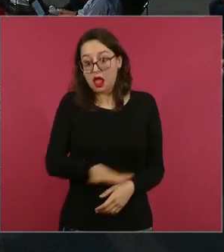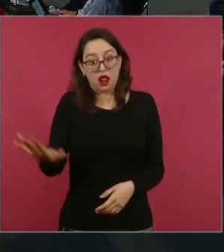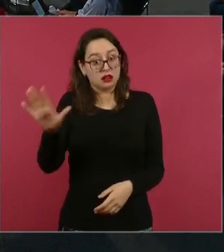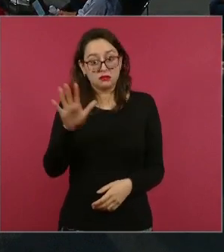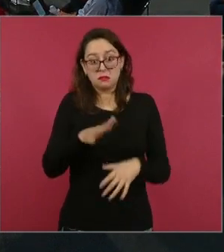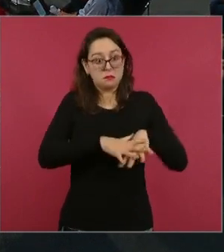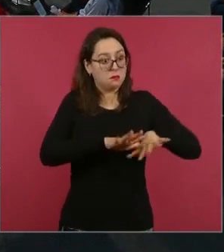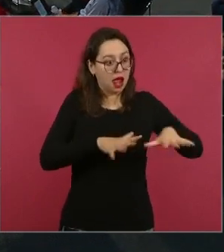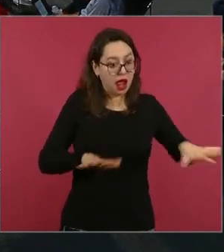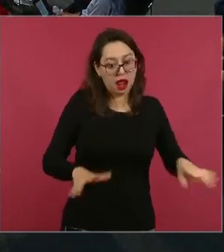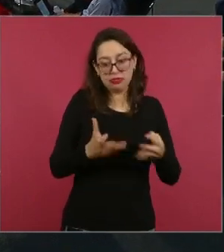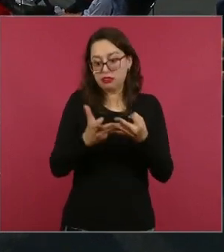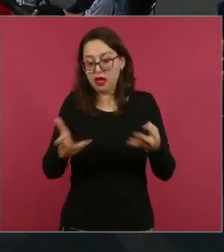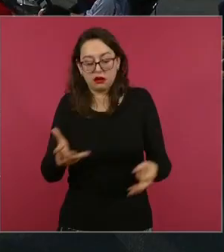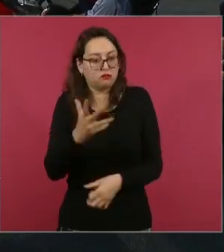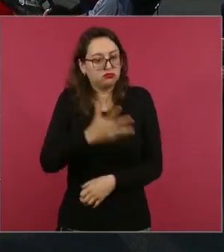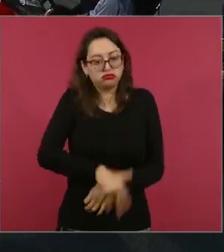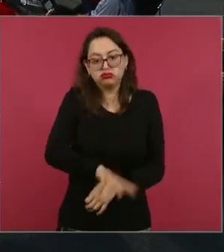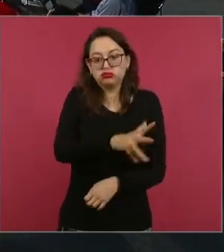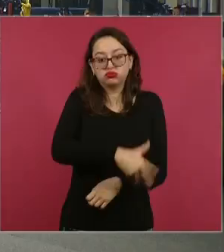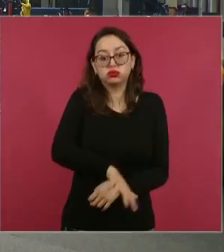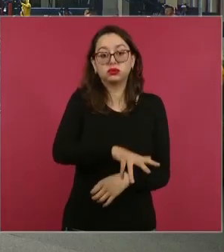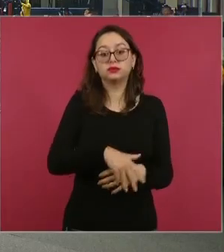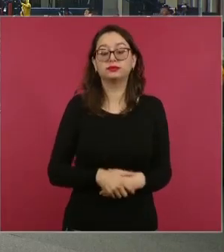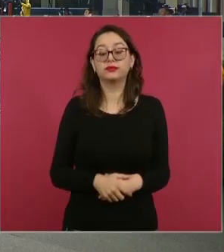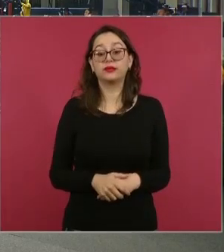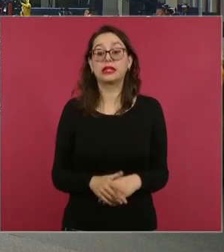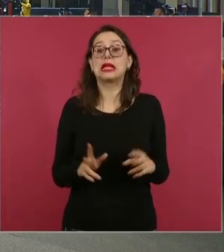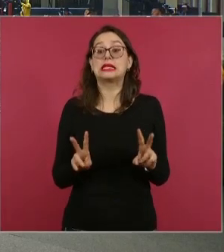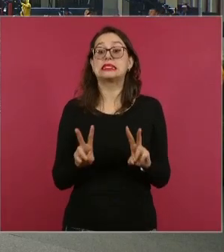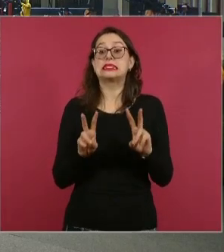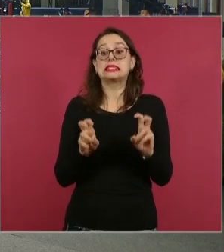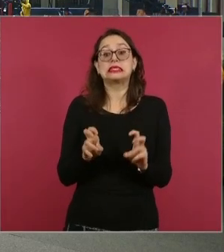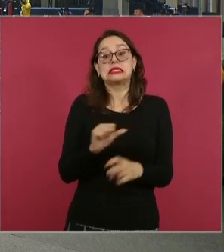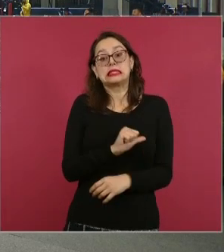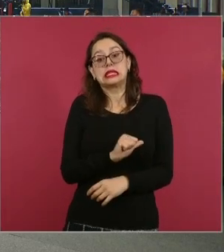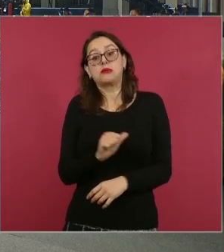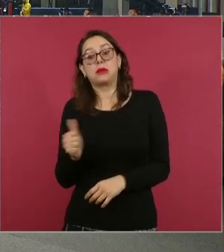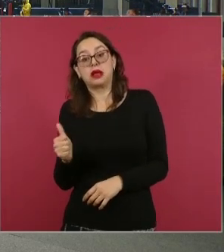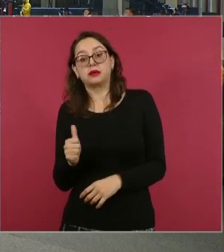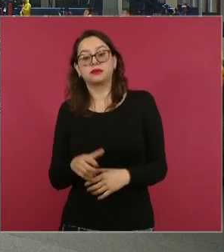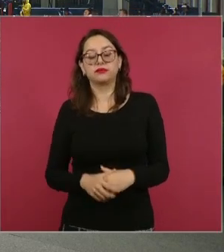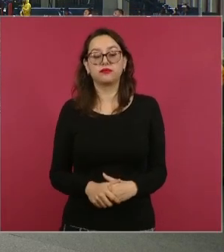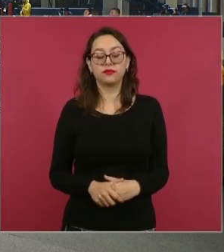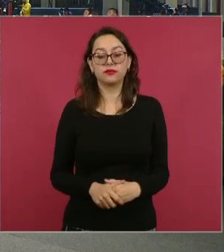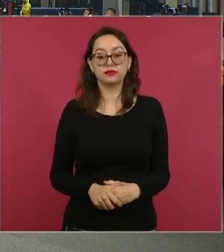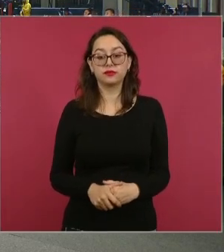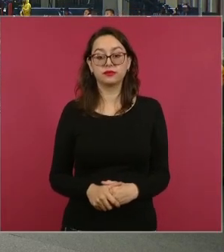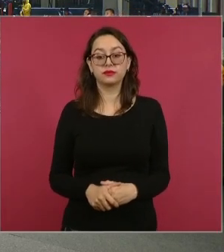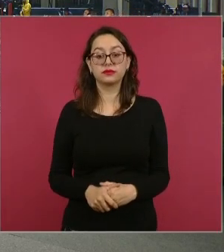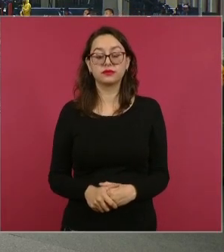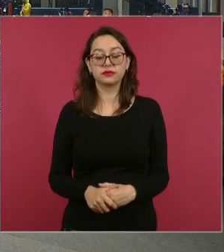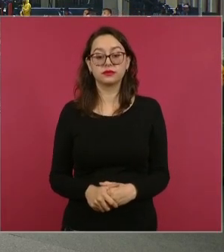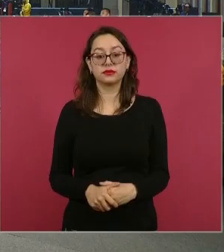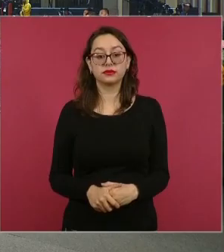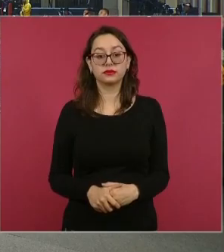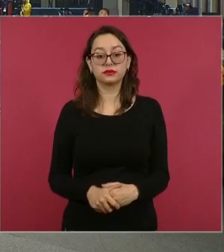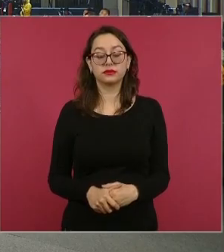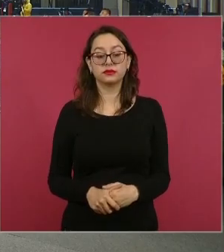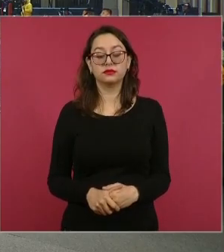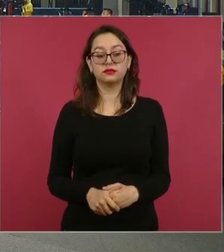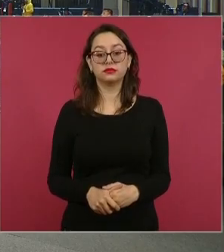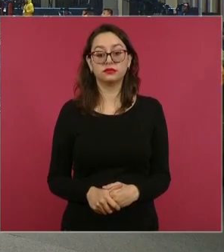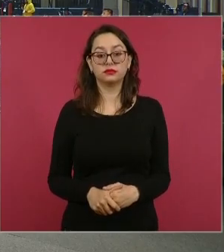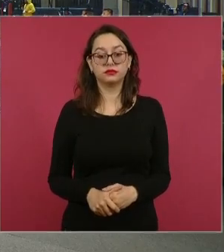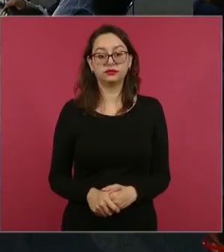todos de todos bien cambiando de tema presidente este ya es un un planteamiento en días eh